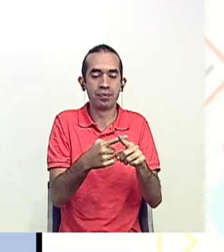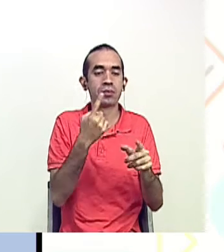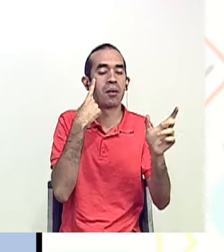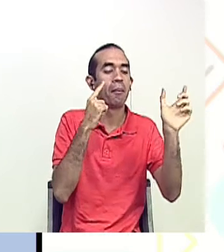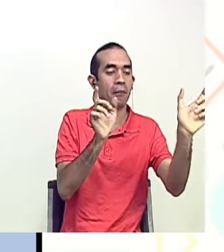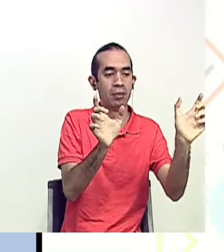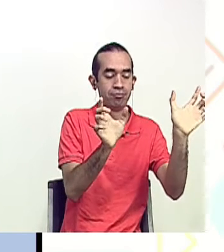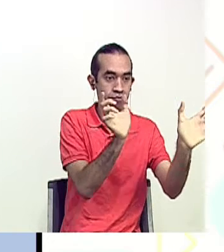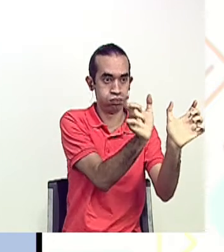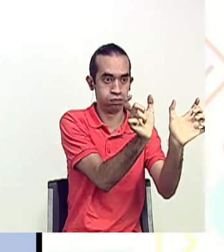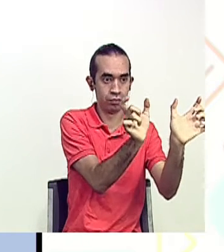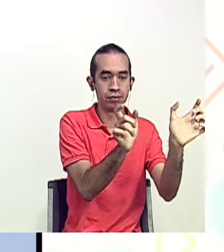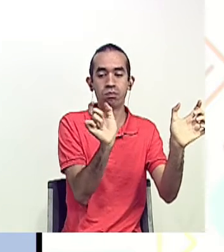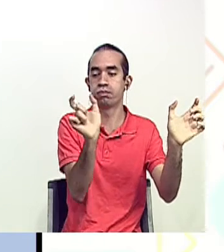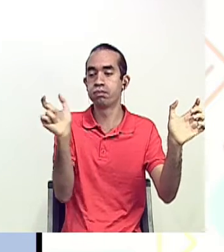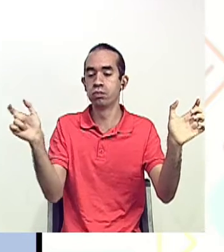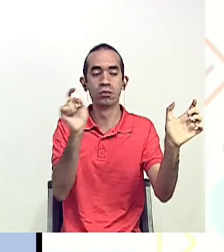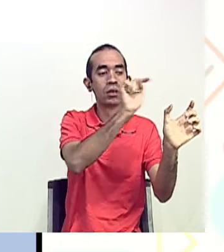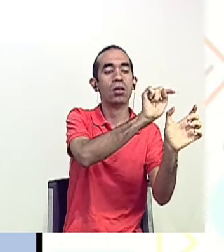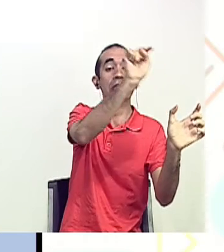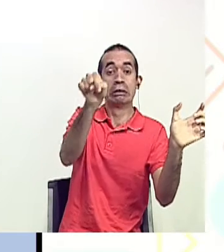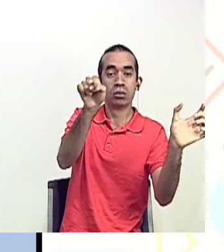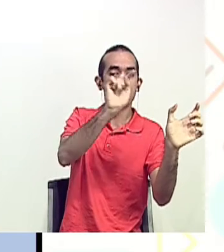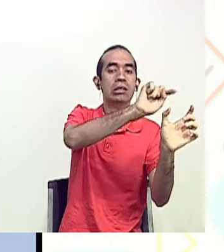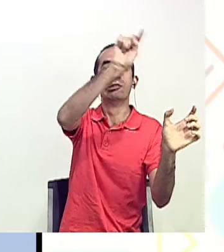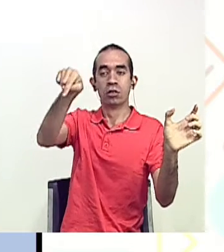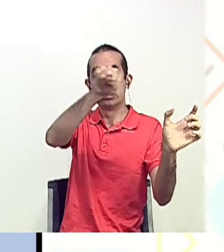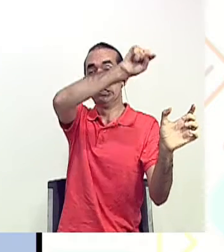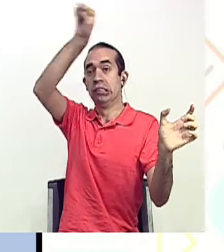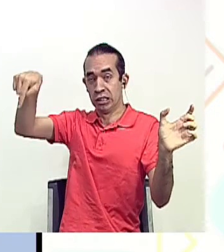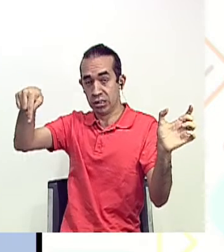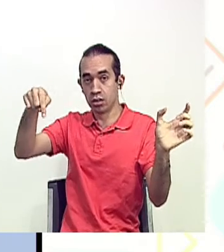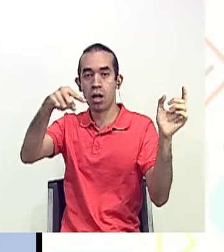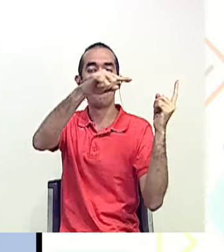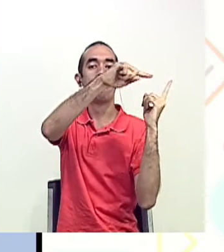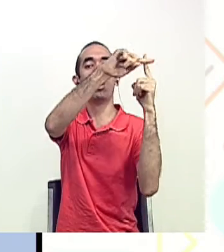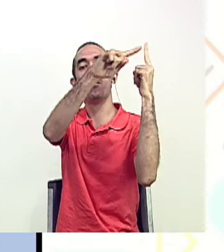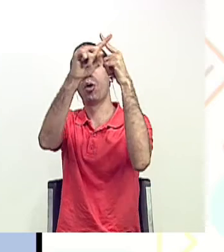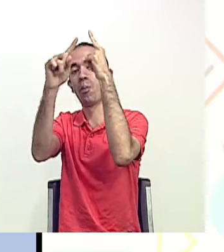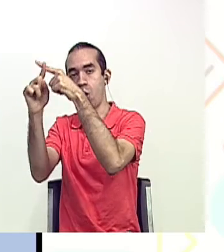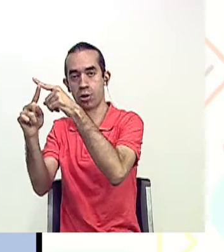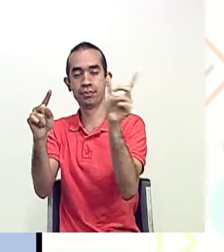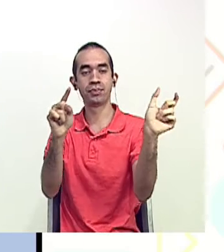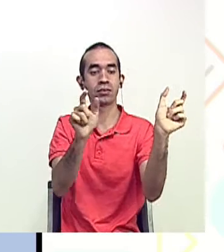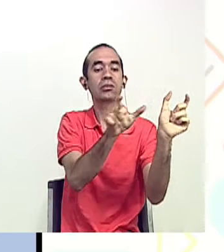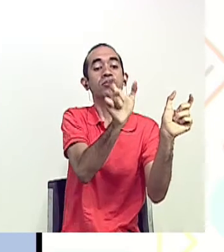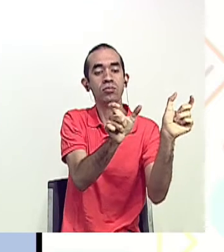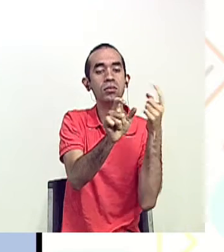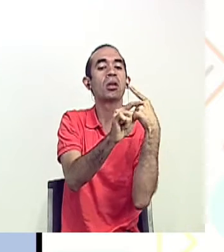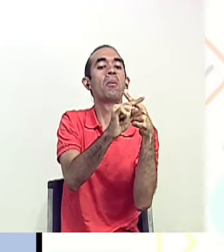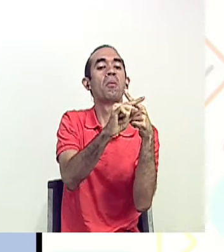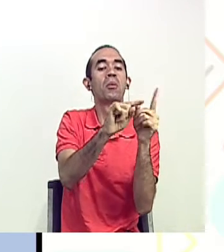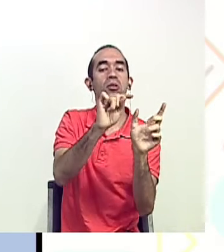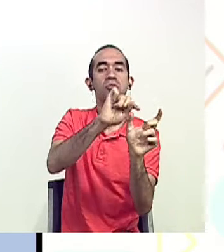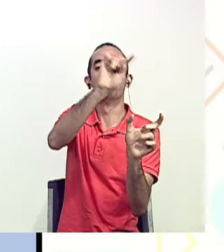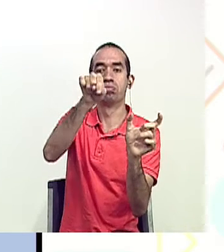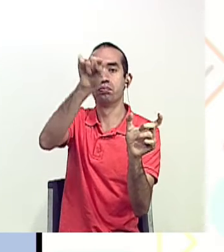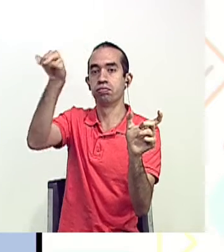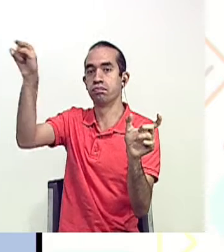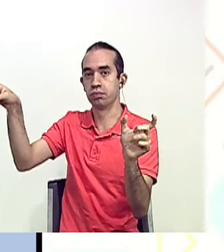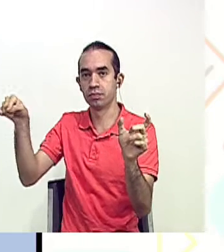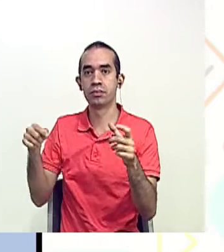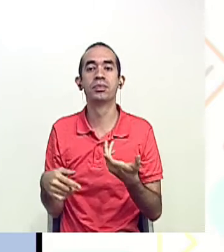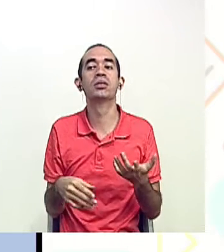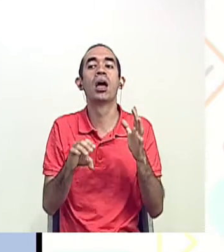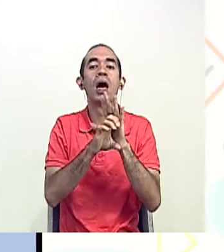en orden a los términos del polinomio. Así, por ejemplo, observamos